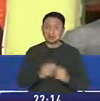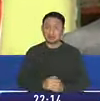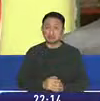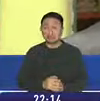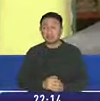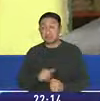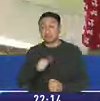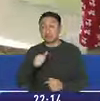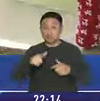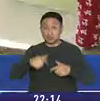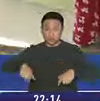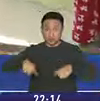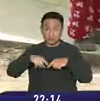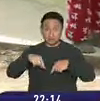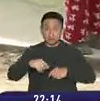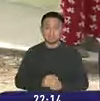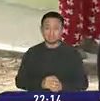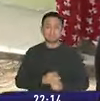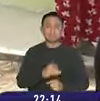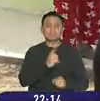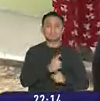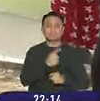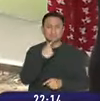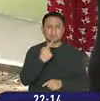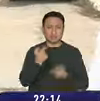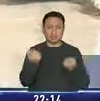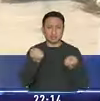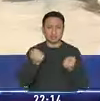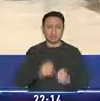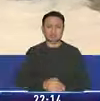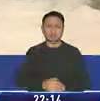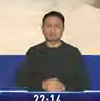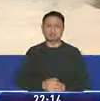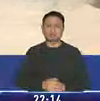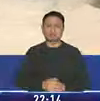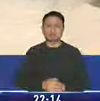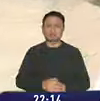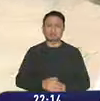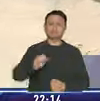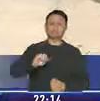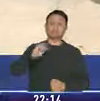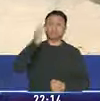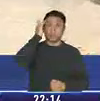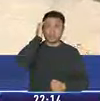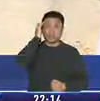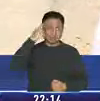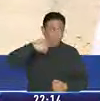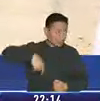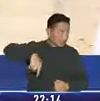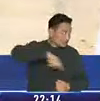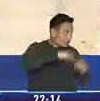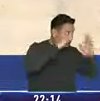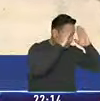lugar, pero aquí no hay. Por ello exigen mayor control. También se preocupen, ¿no?, de estos sectores que